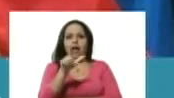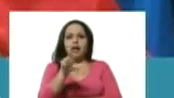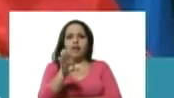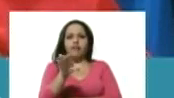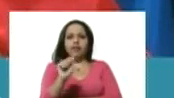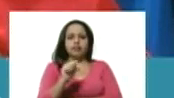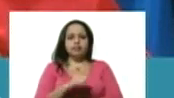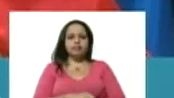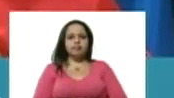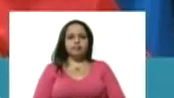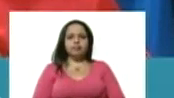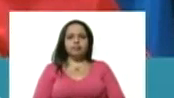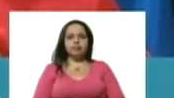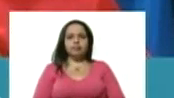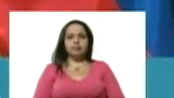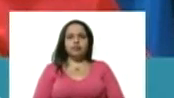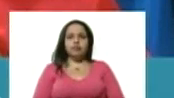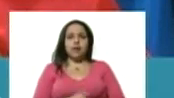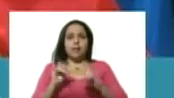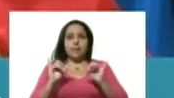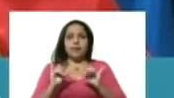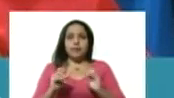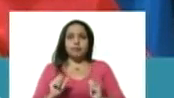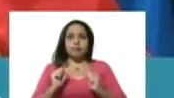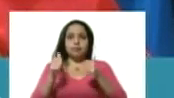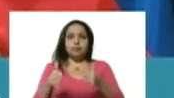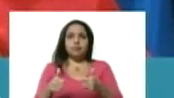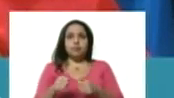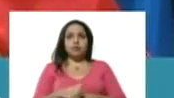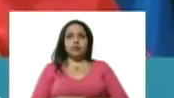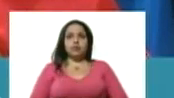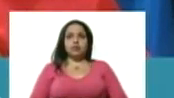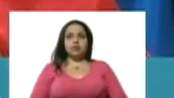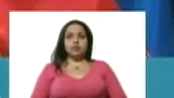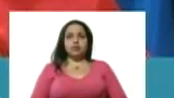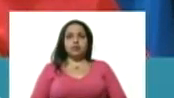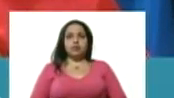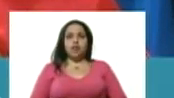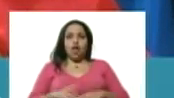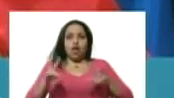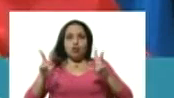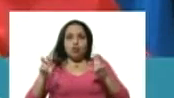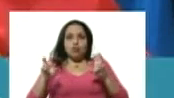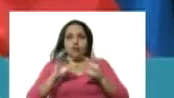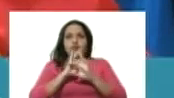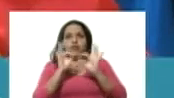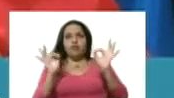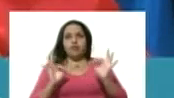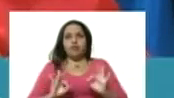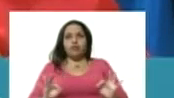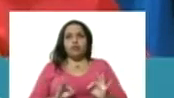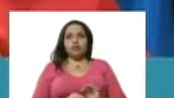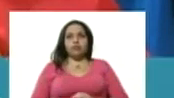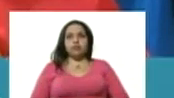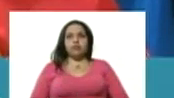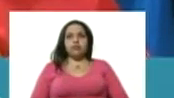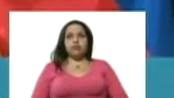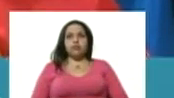así comenzar este nuevo mecanismo para ir